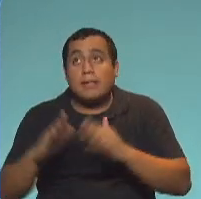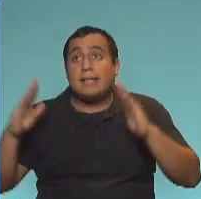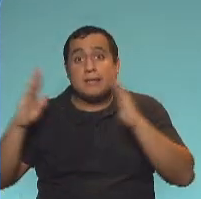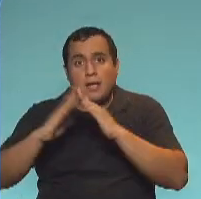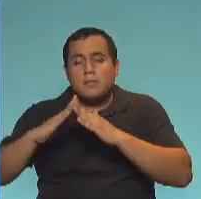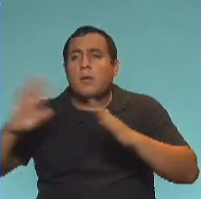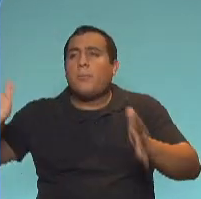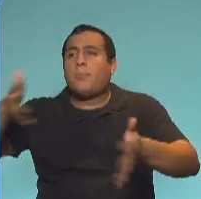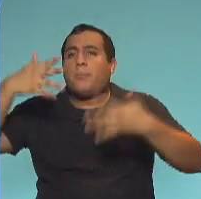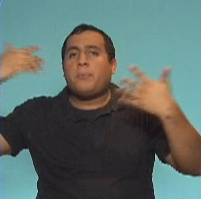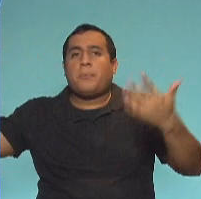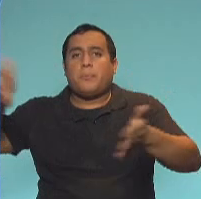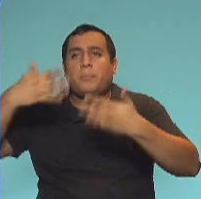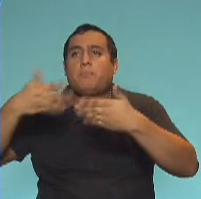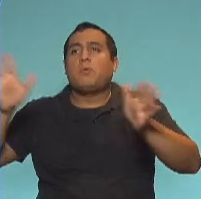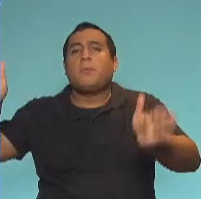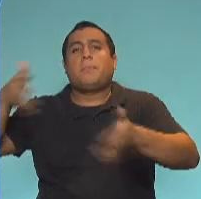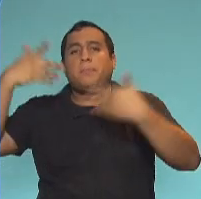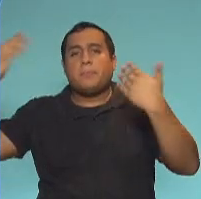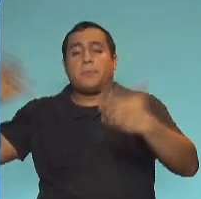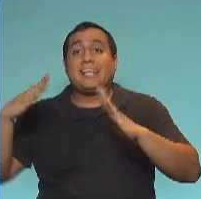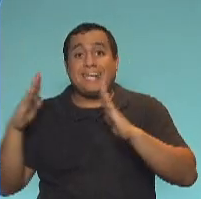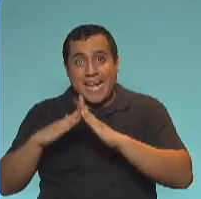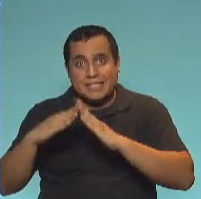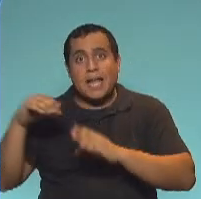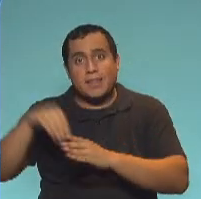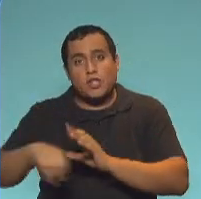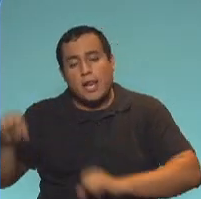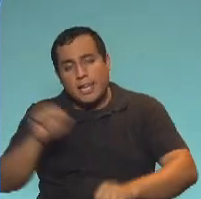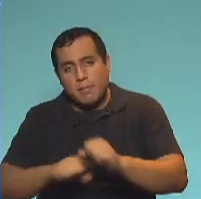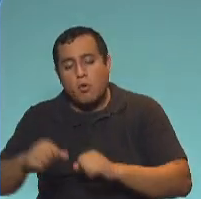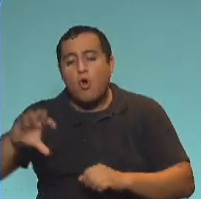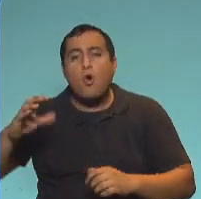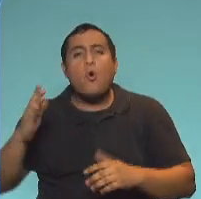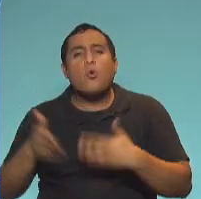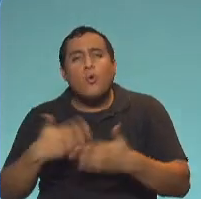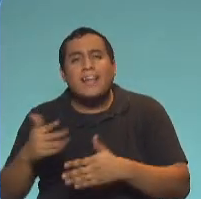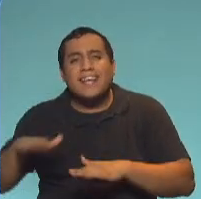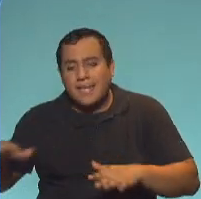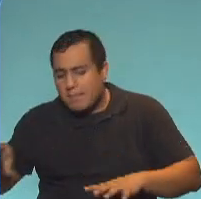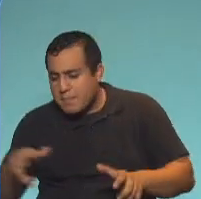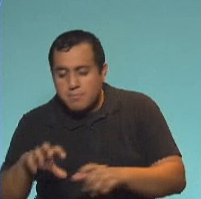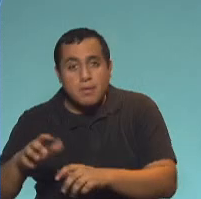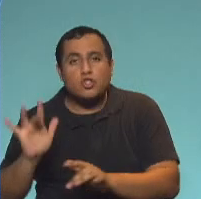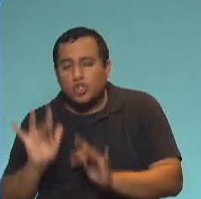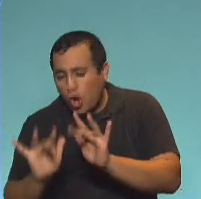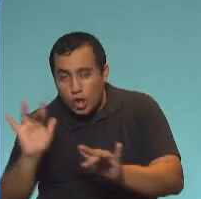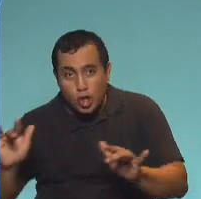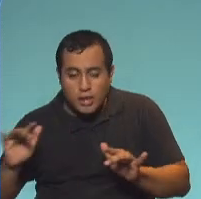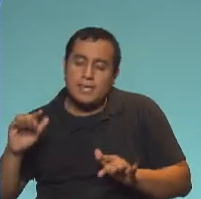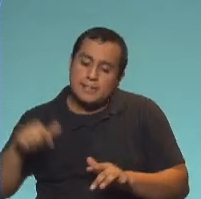ventilados mantener la higiene de la casa y los juguetes de los niños y todo lo que los niños tienen contacto